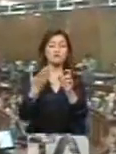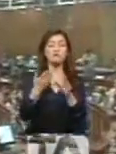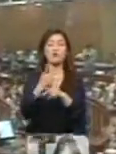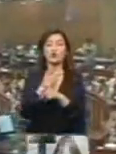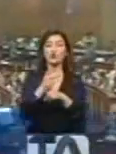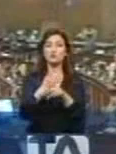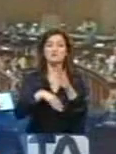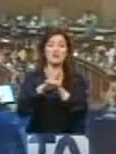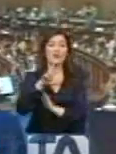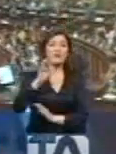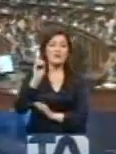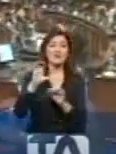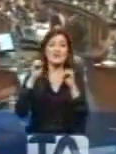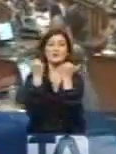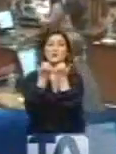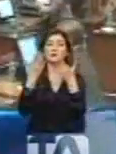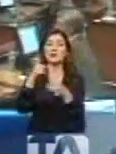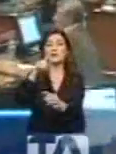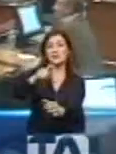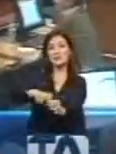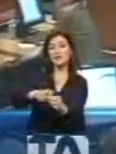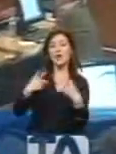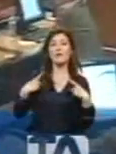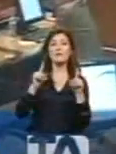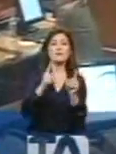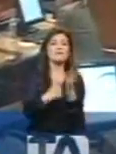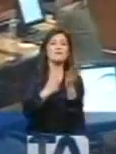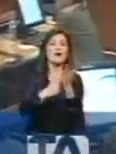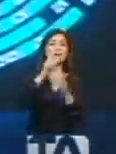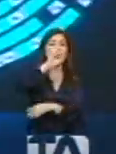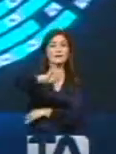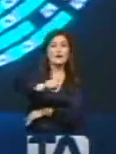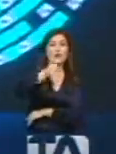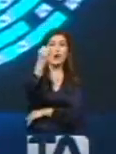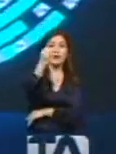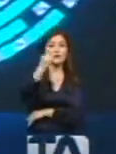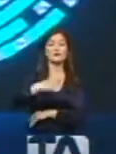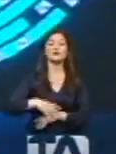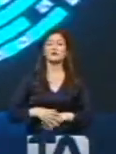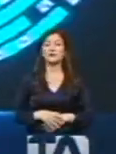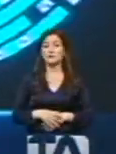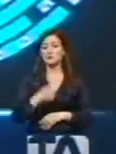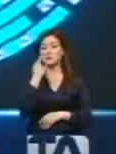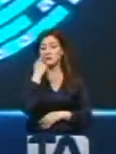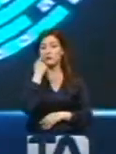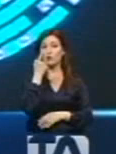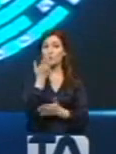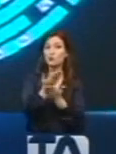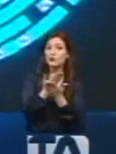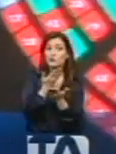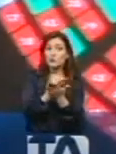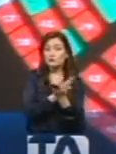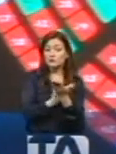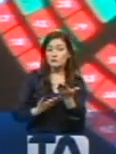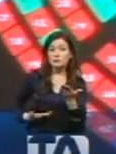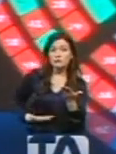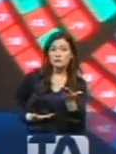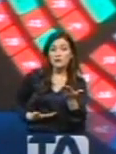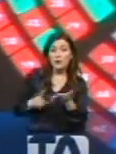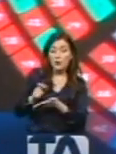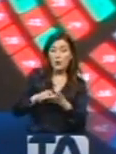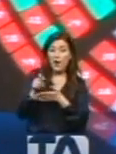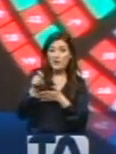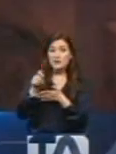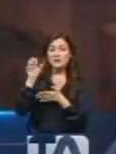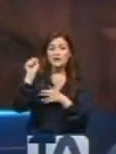más de 30 legisladores que están inscritos en el debate que se retoma este jueves y donde también se verá si la propuesta del Ejecutivo logra